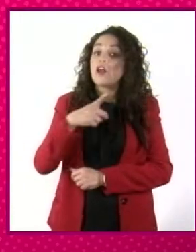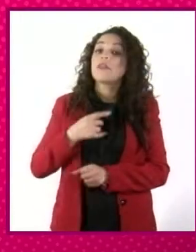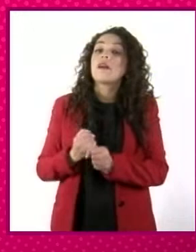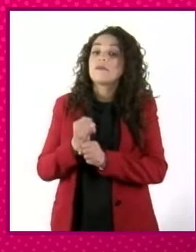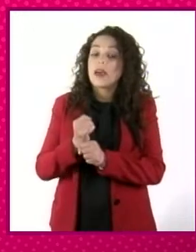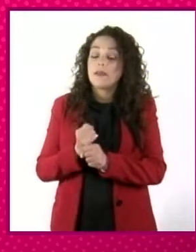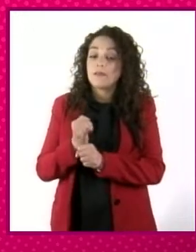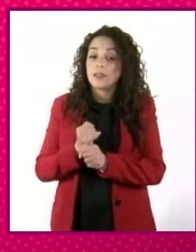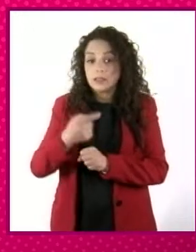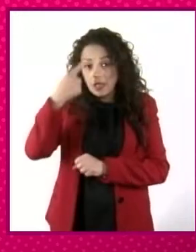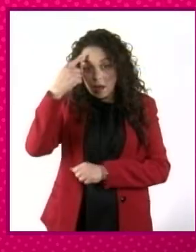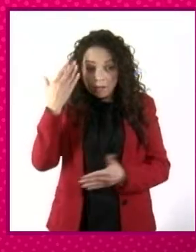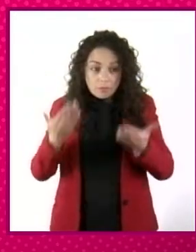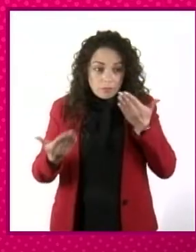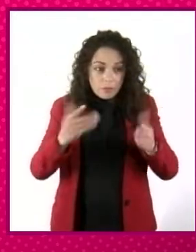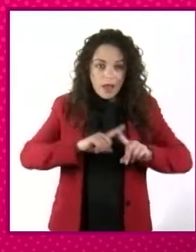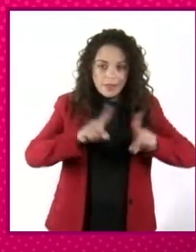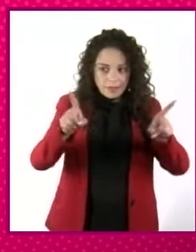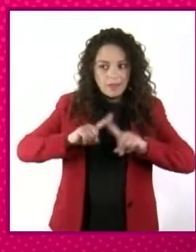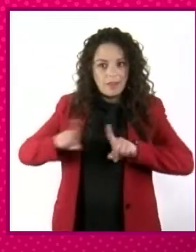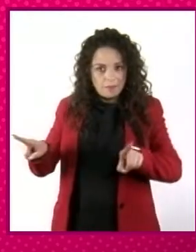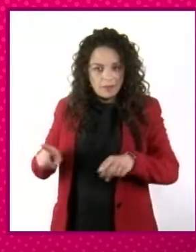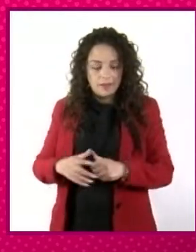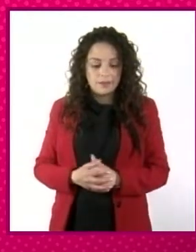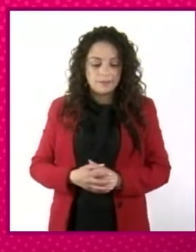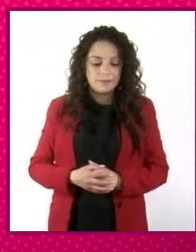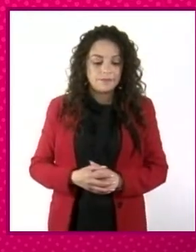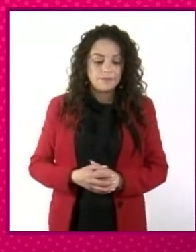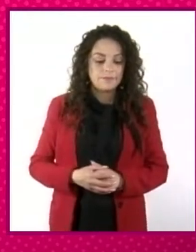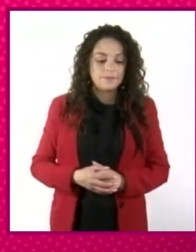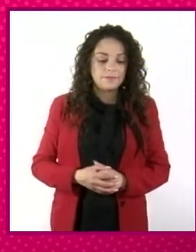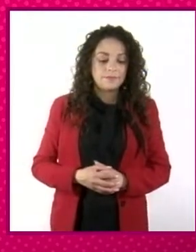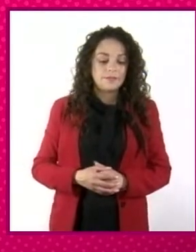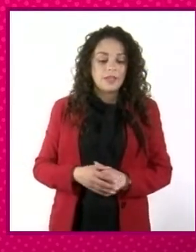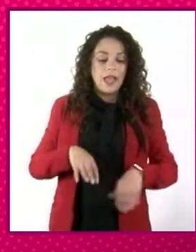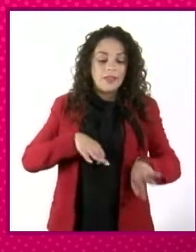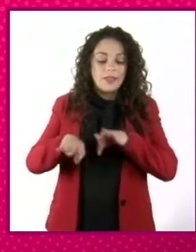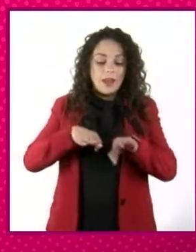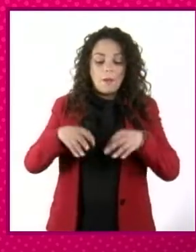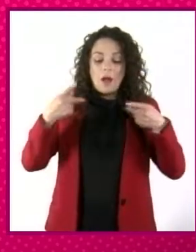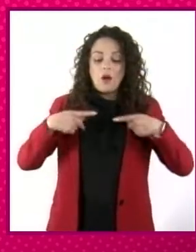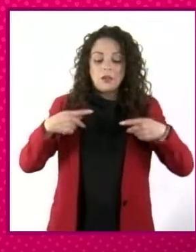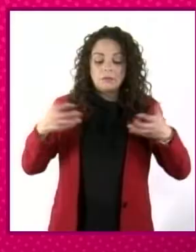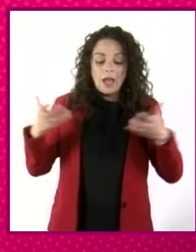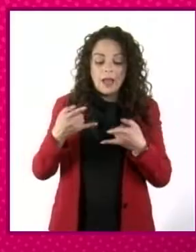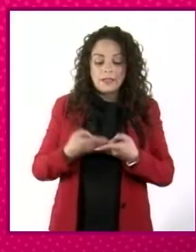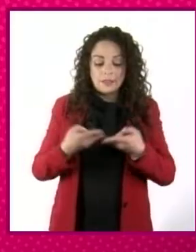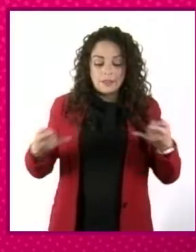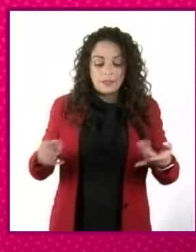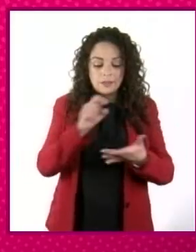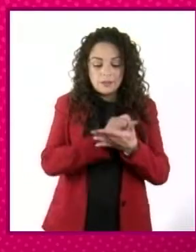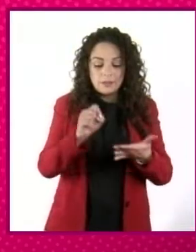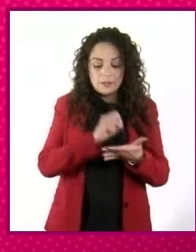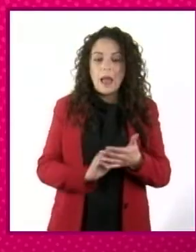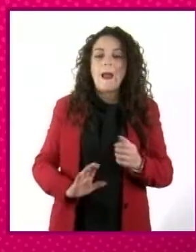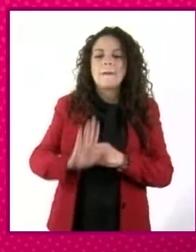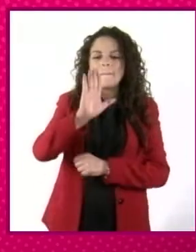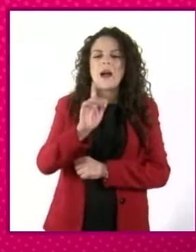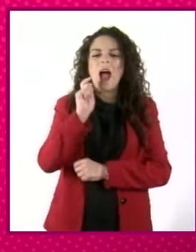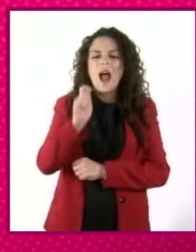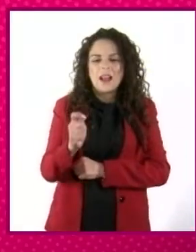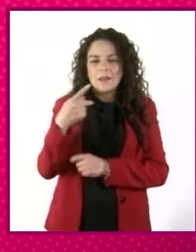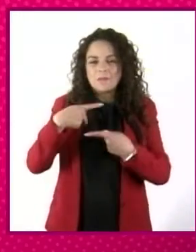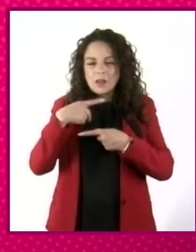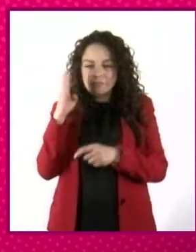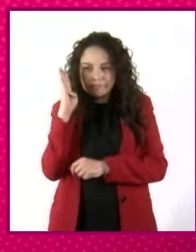ayude a diferenciar esto. El trabajo del historiador considero que se parece más al trabajo de un detective y de